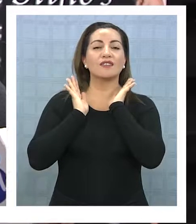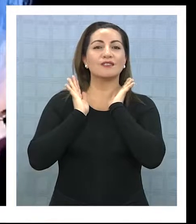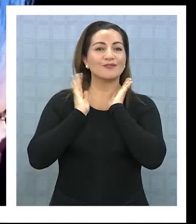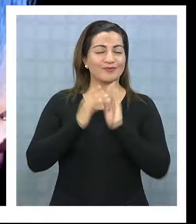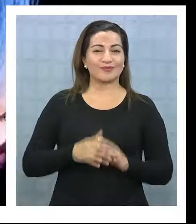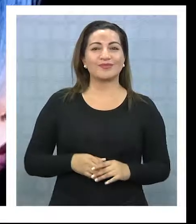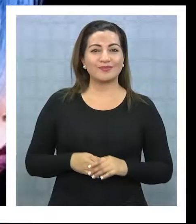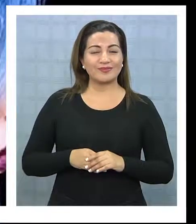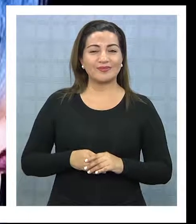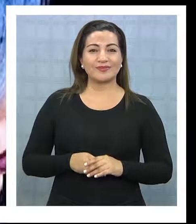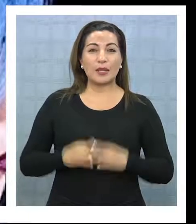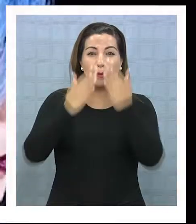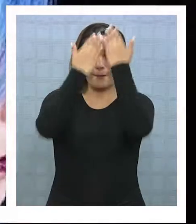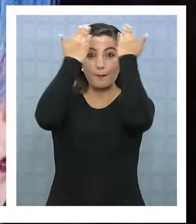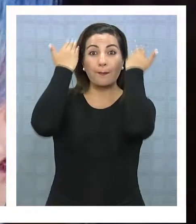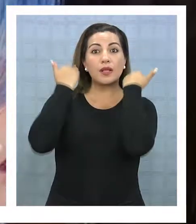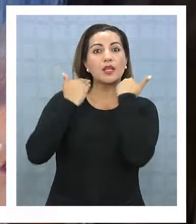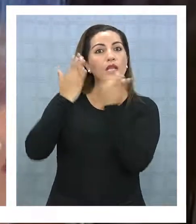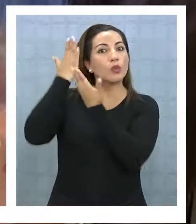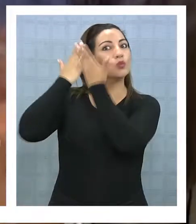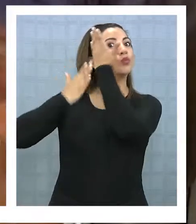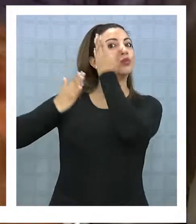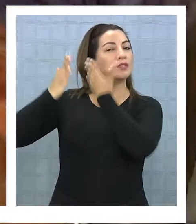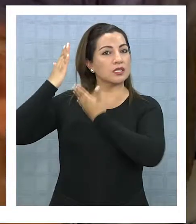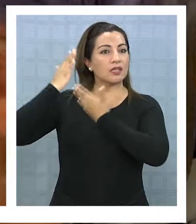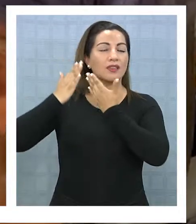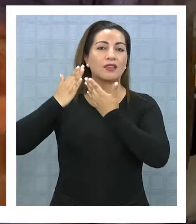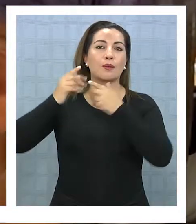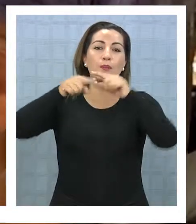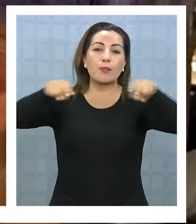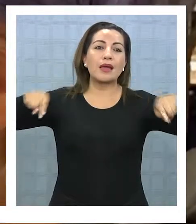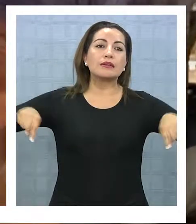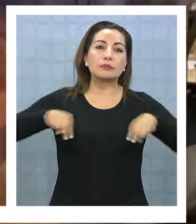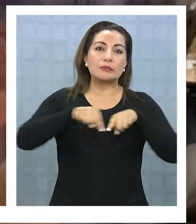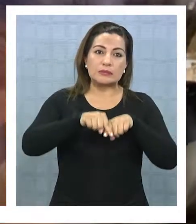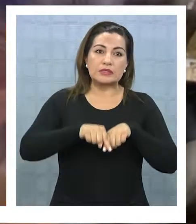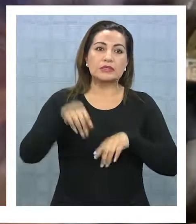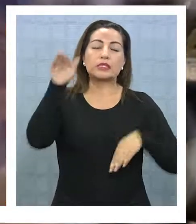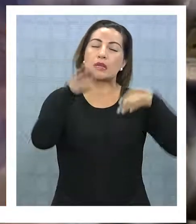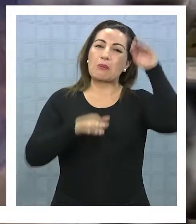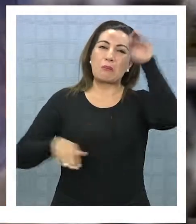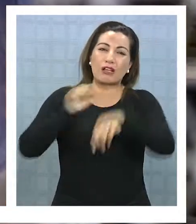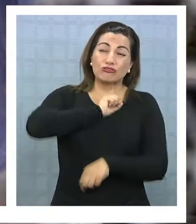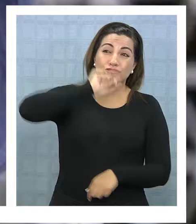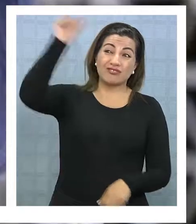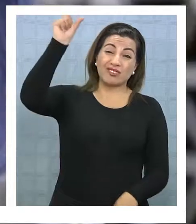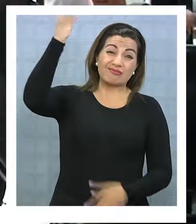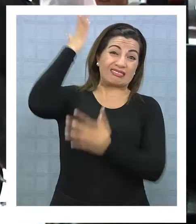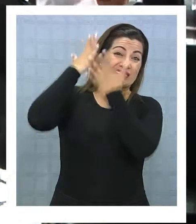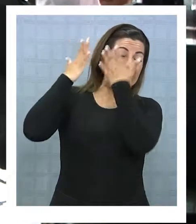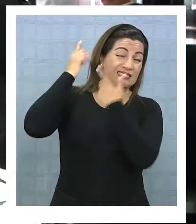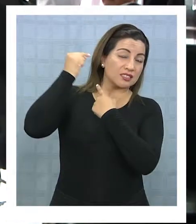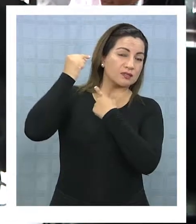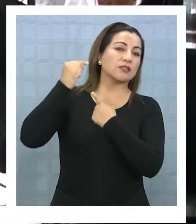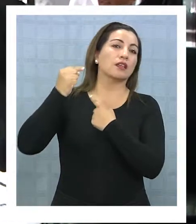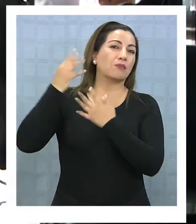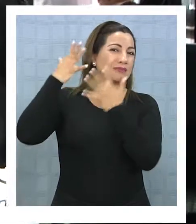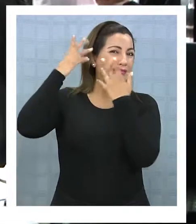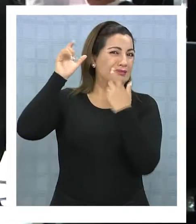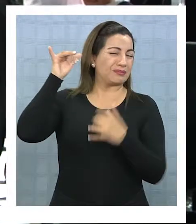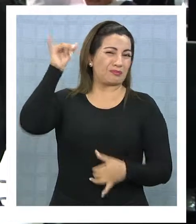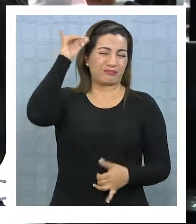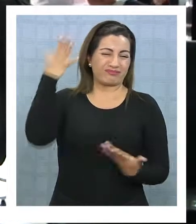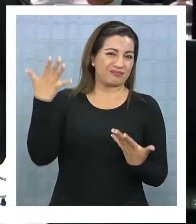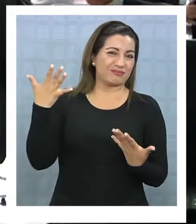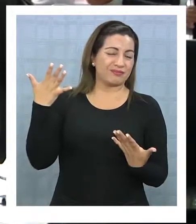melenas. Melenas que hay que cuidar, más cuando la piscina, el mar o el fuerte sol durante esta época del año maltratan